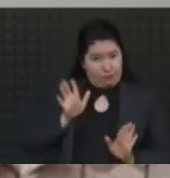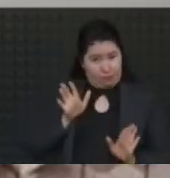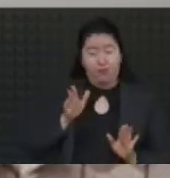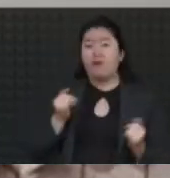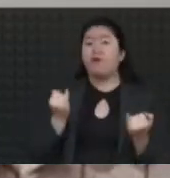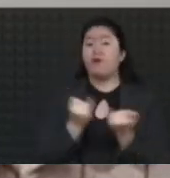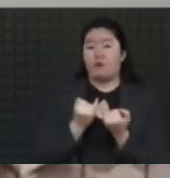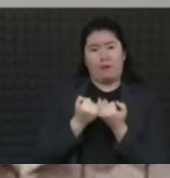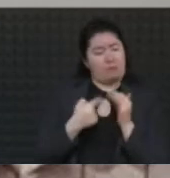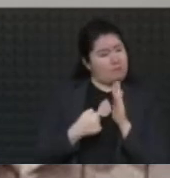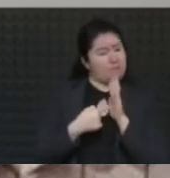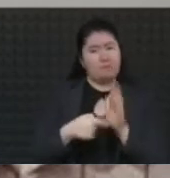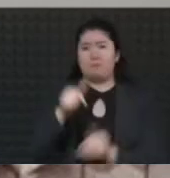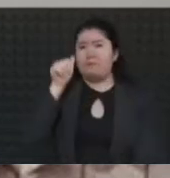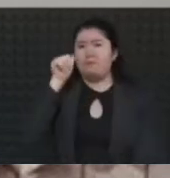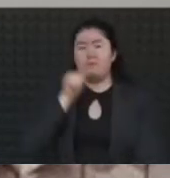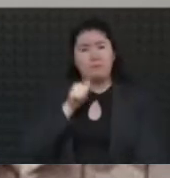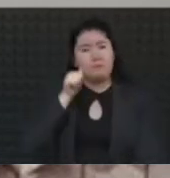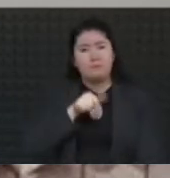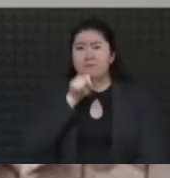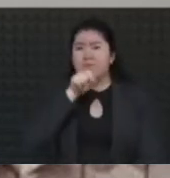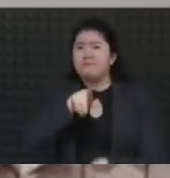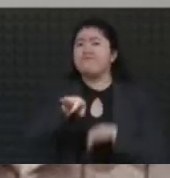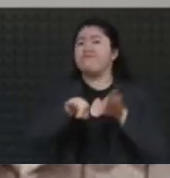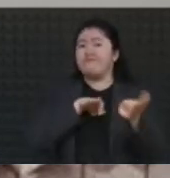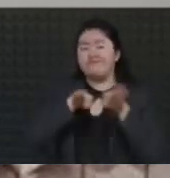pública, así lo hacemos y así lo hemos hecho siempre.